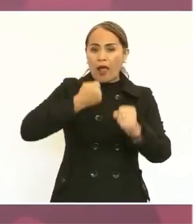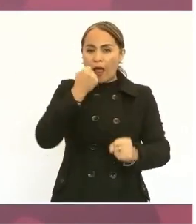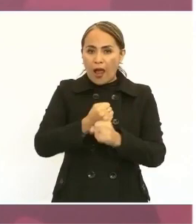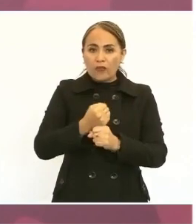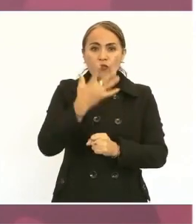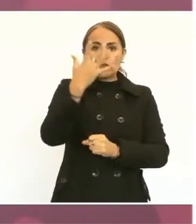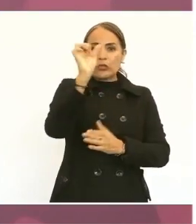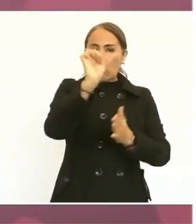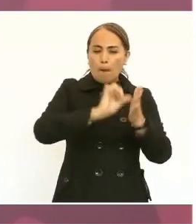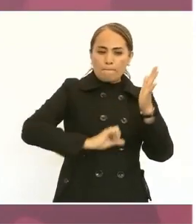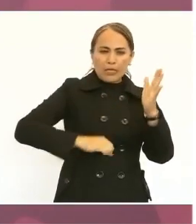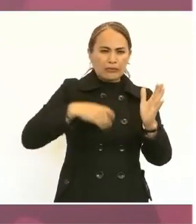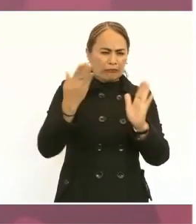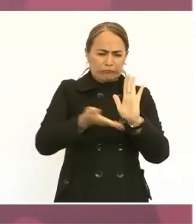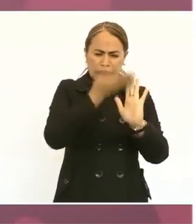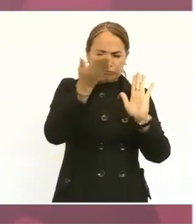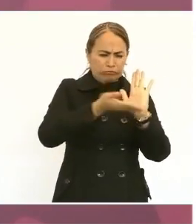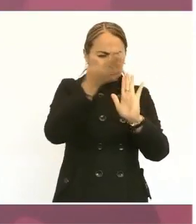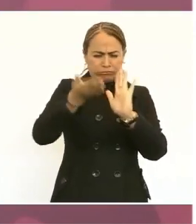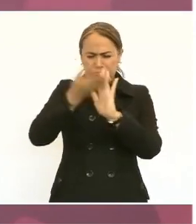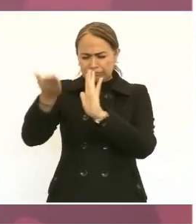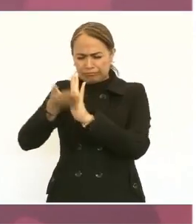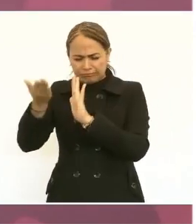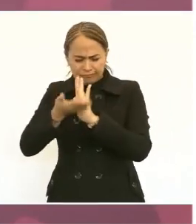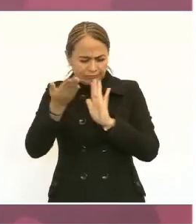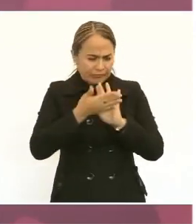1 año, 5 meses hicieron ese nuevo aeropuerto.